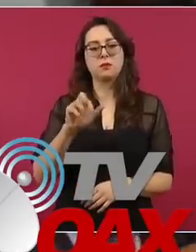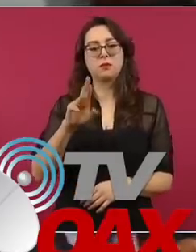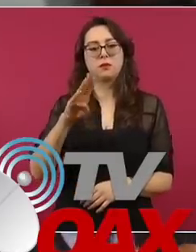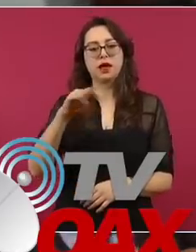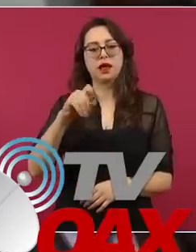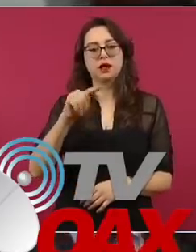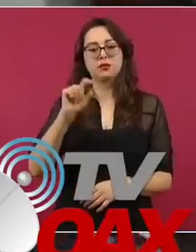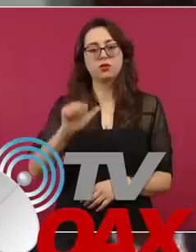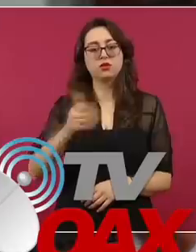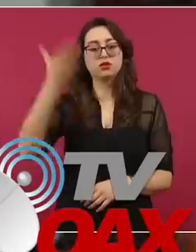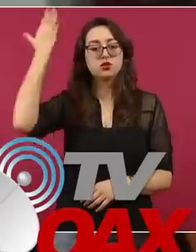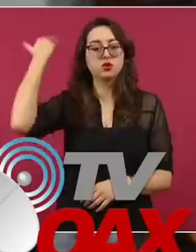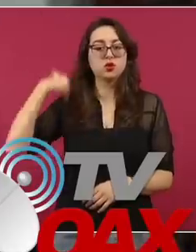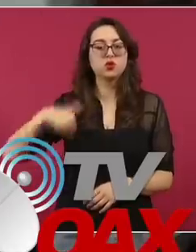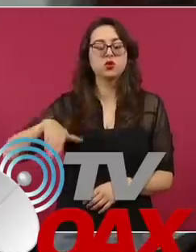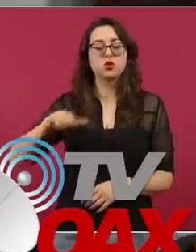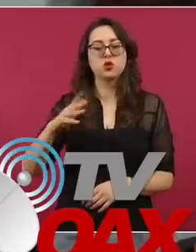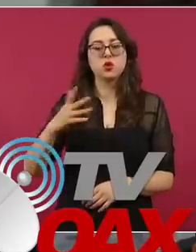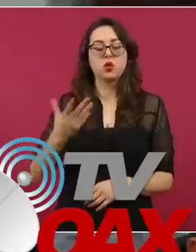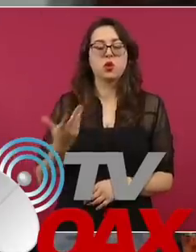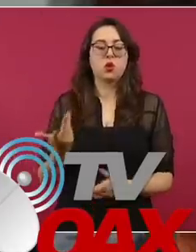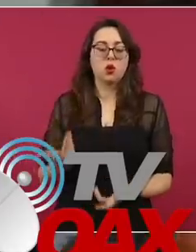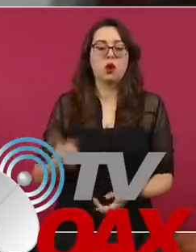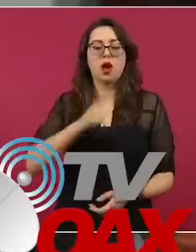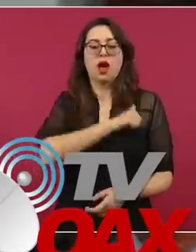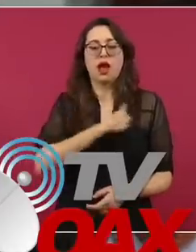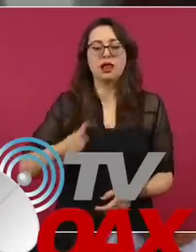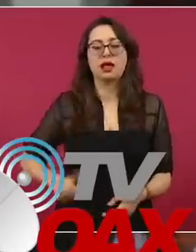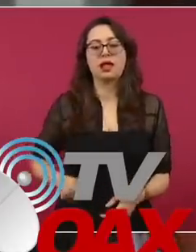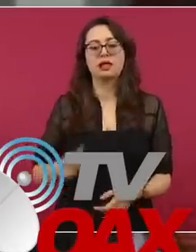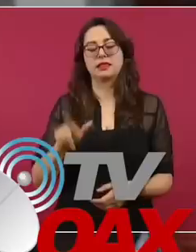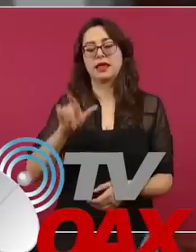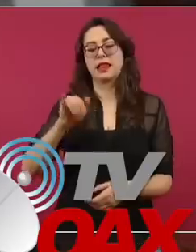exalcalde de Lima dos veces, candidato a la presidencia.